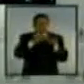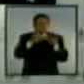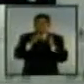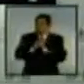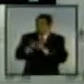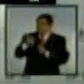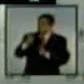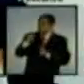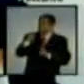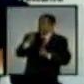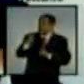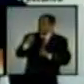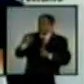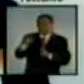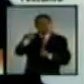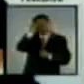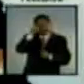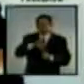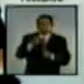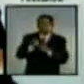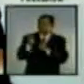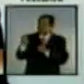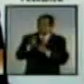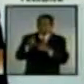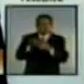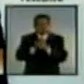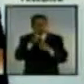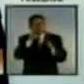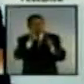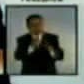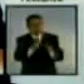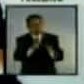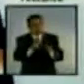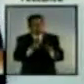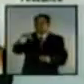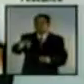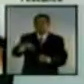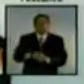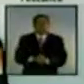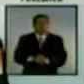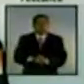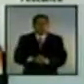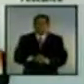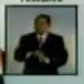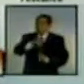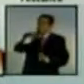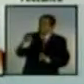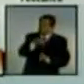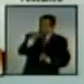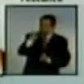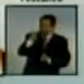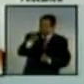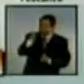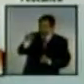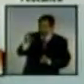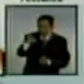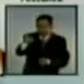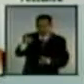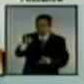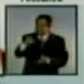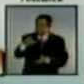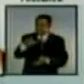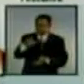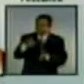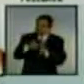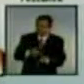Germán Deza ya no esté para recordar si podía dormir tranquilo. Josefina, veo la insistencia